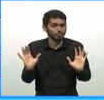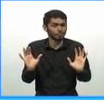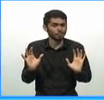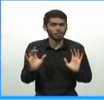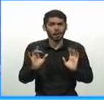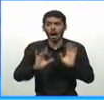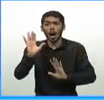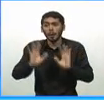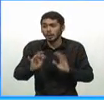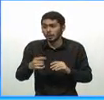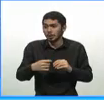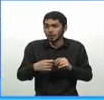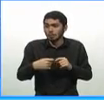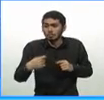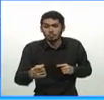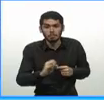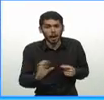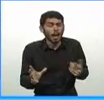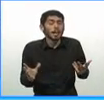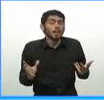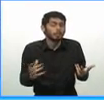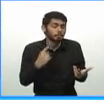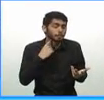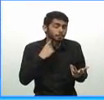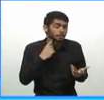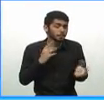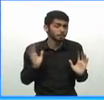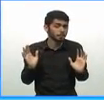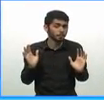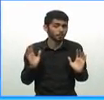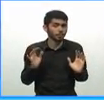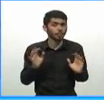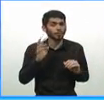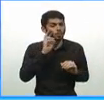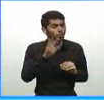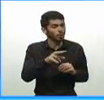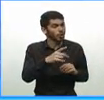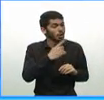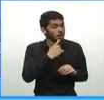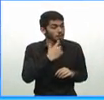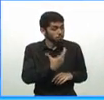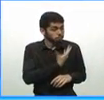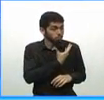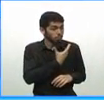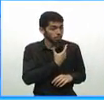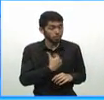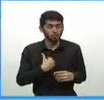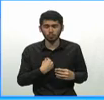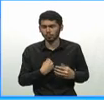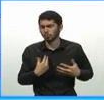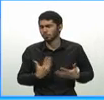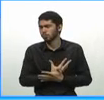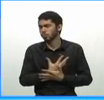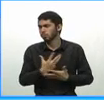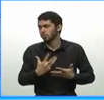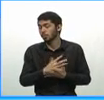es rampe cuando uno toma decisiones sufro mucho cuando cuando River nos gana tengo que aguantar